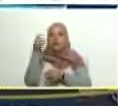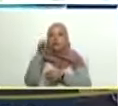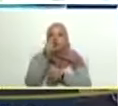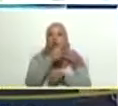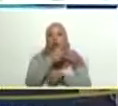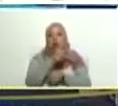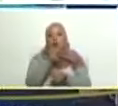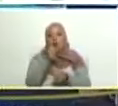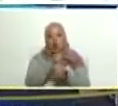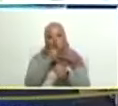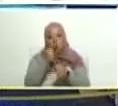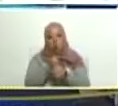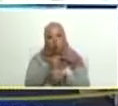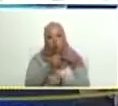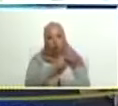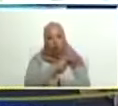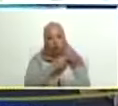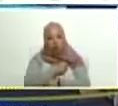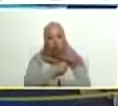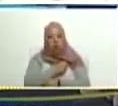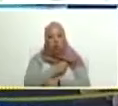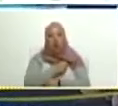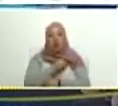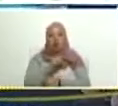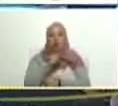sacerdotes, pastores, pastoras,